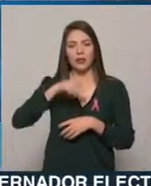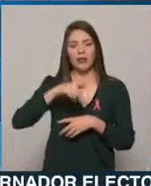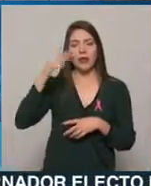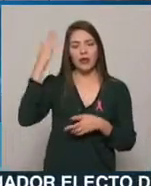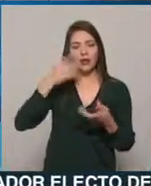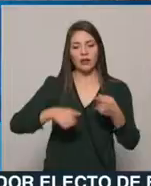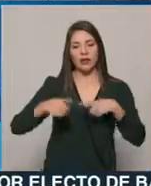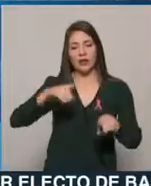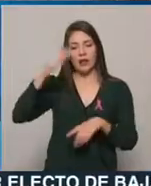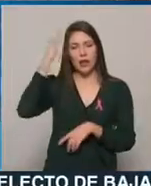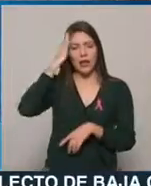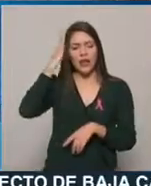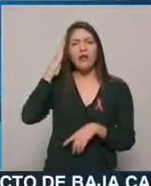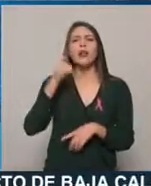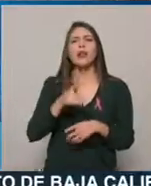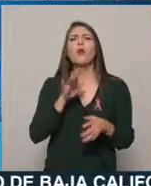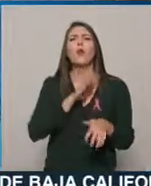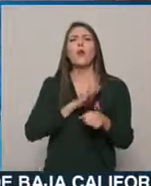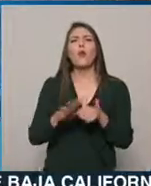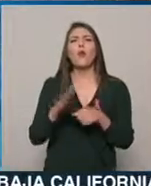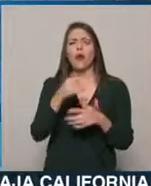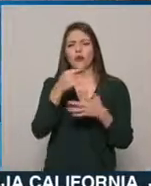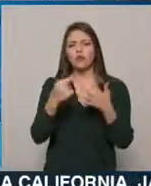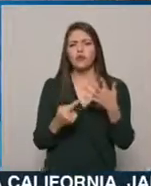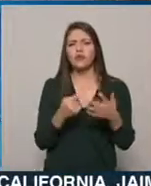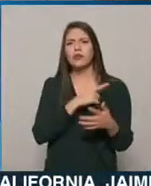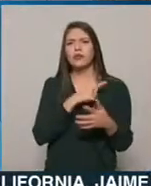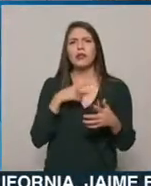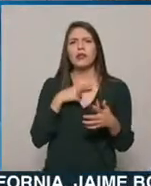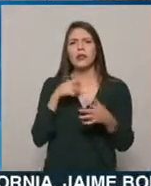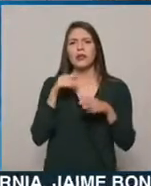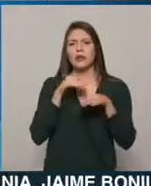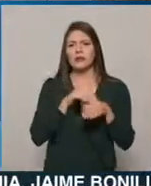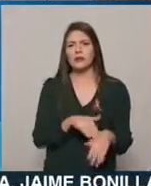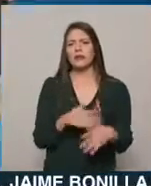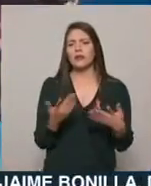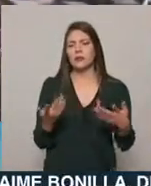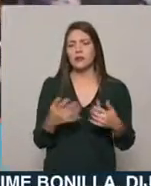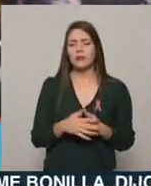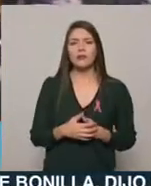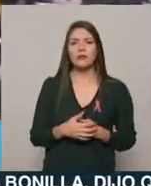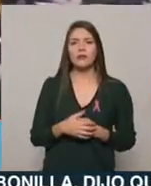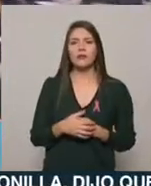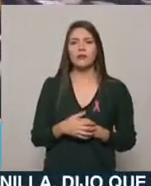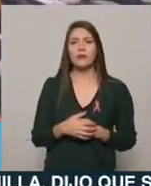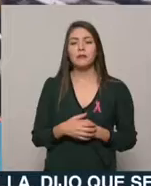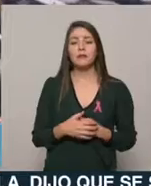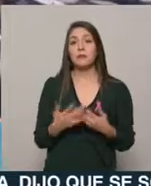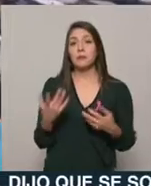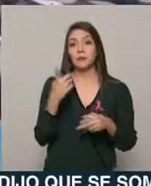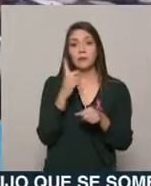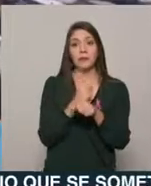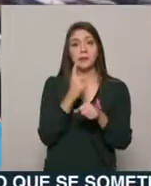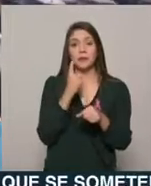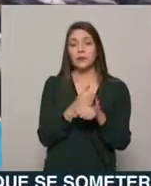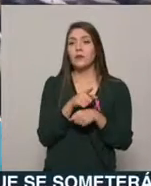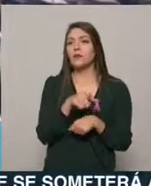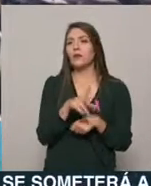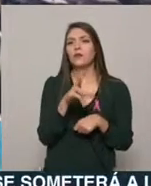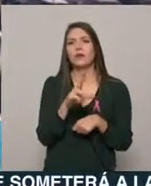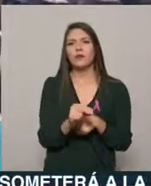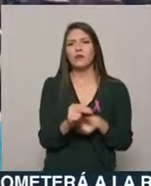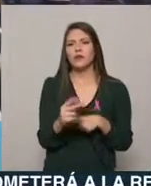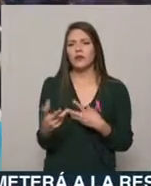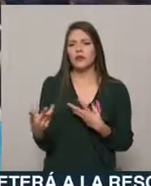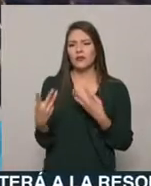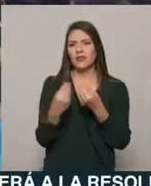del Sindicato de los Trabajadores de Petróleos Mexicanos? Bueno, una primera condición es no estar ligado a esa enorme